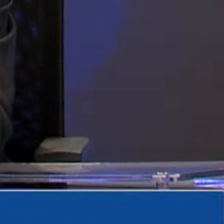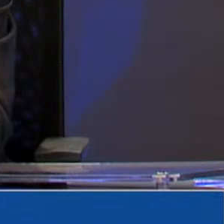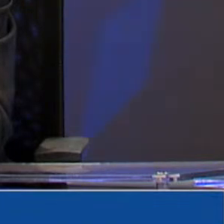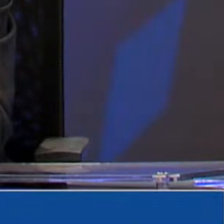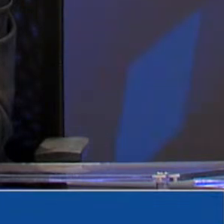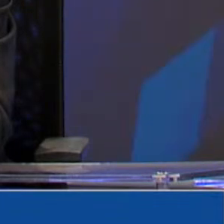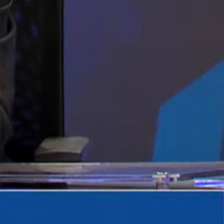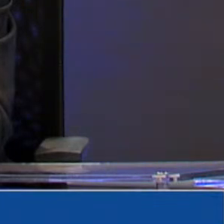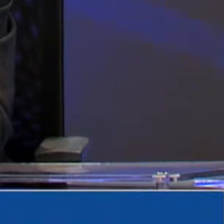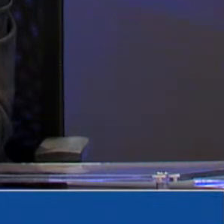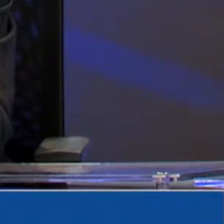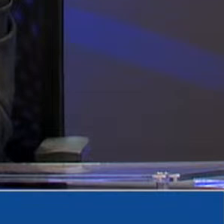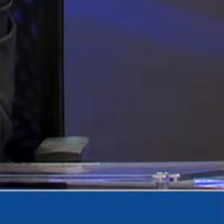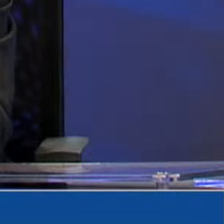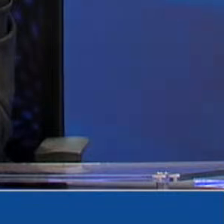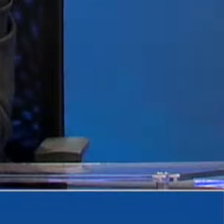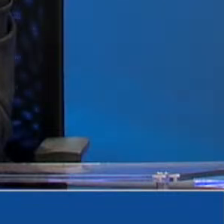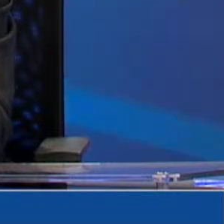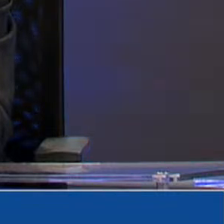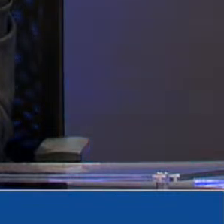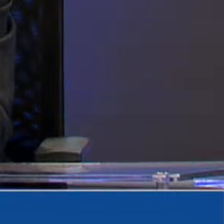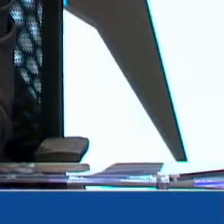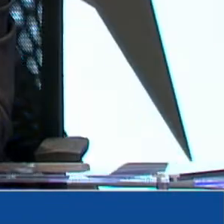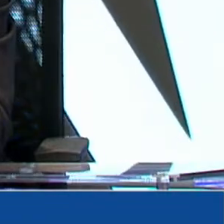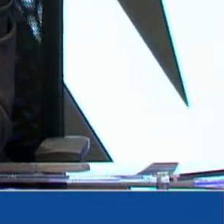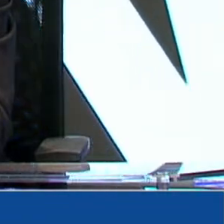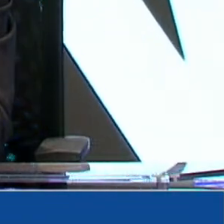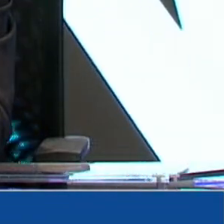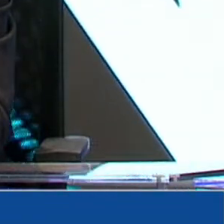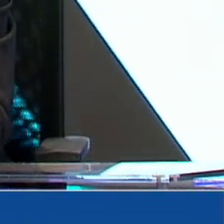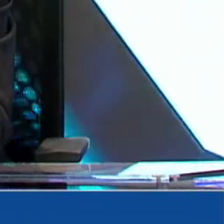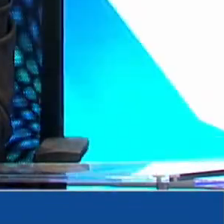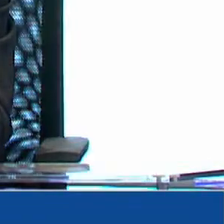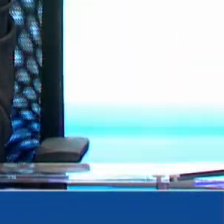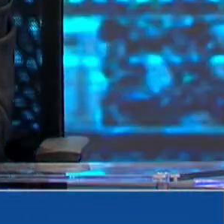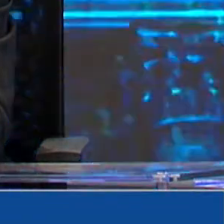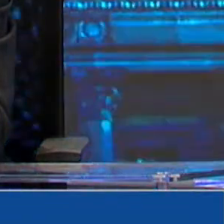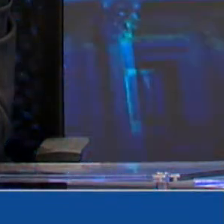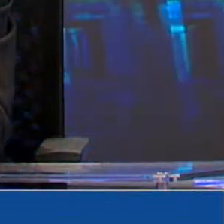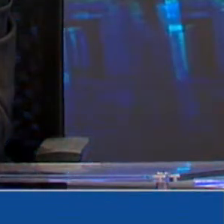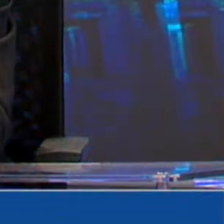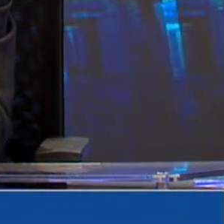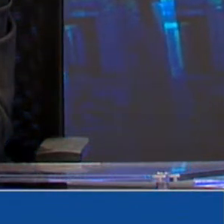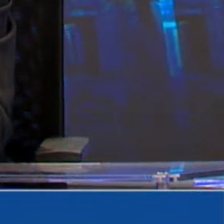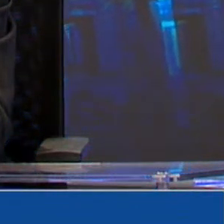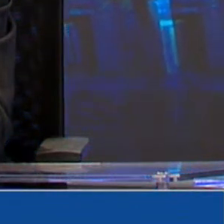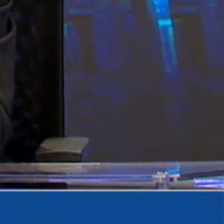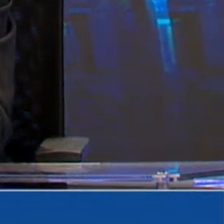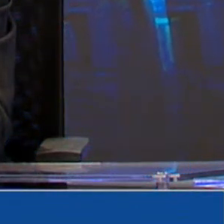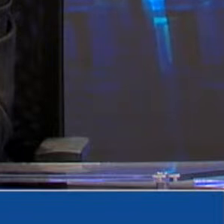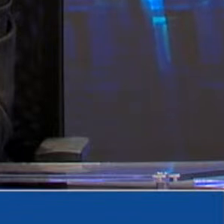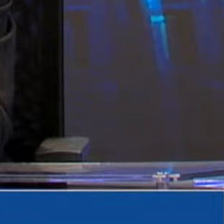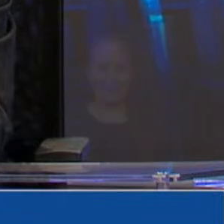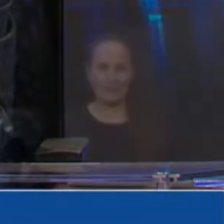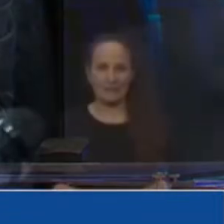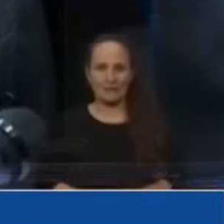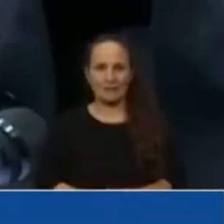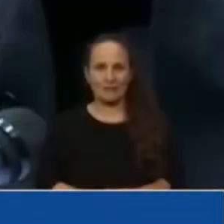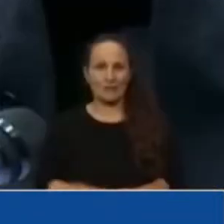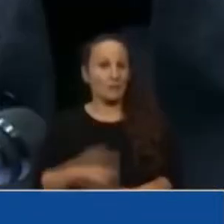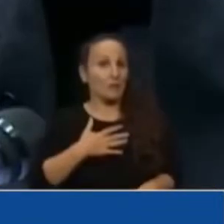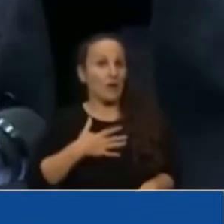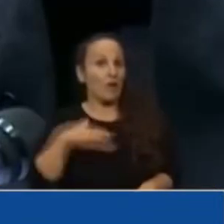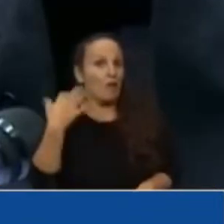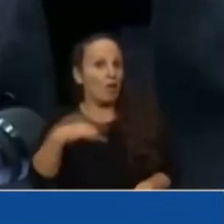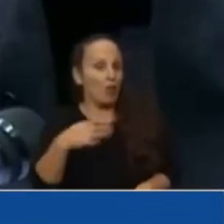hay proyectos presentados al respecto y en esta oportunidad el diputado José Luis Espert estuvo hablando al respecto. Vamos a ver qué decía. Debo empezar